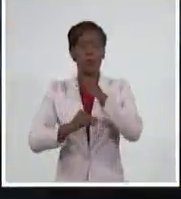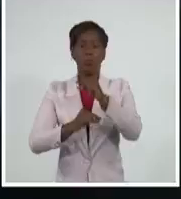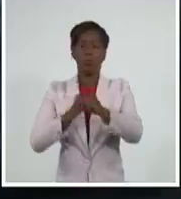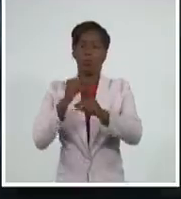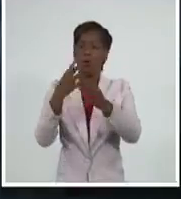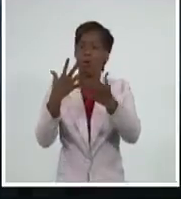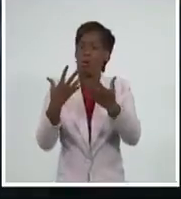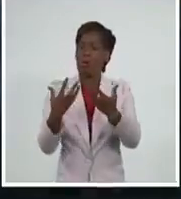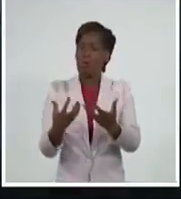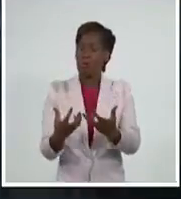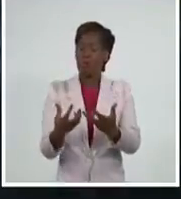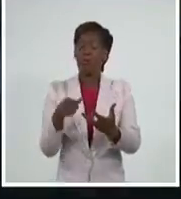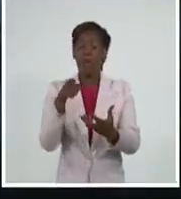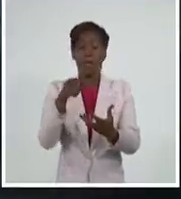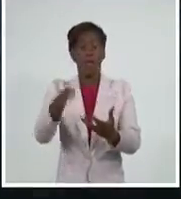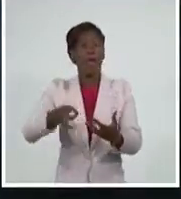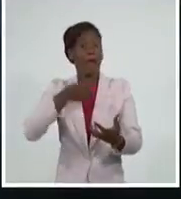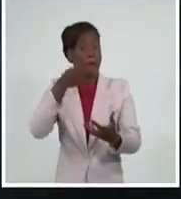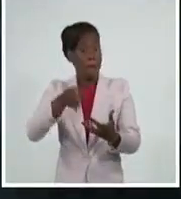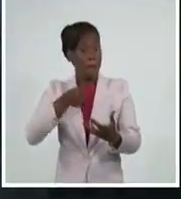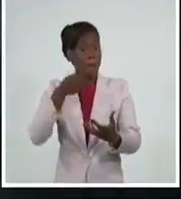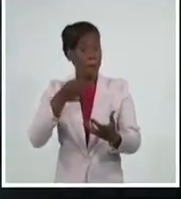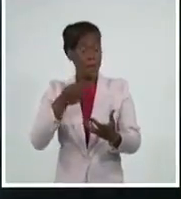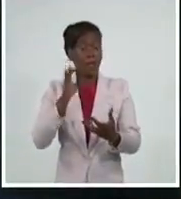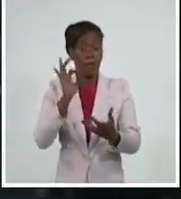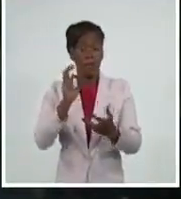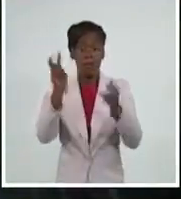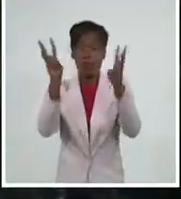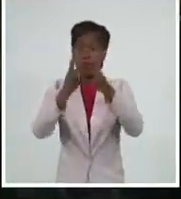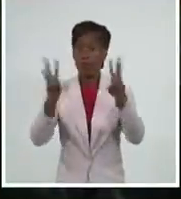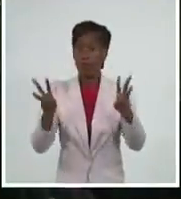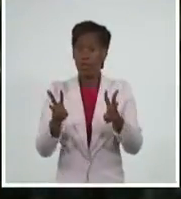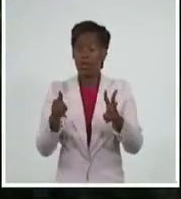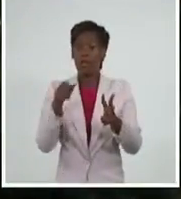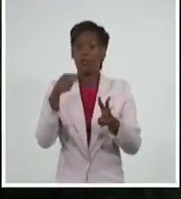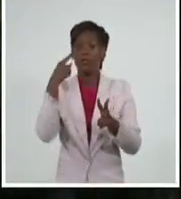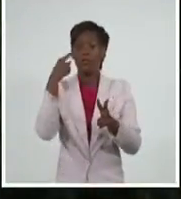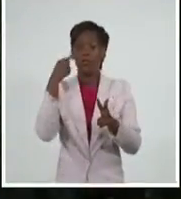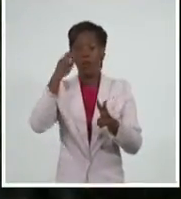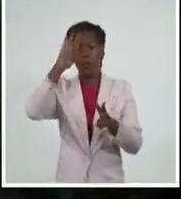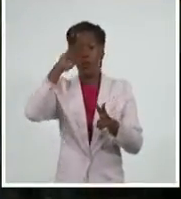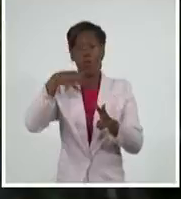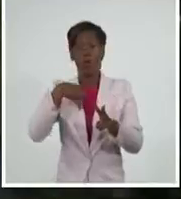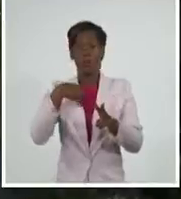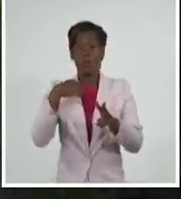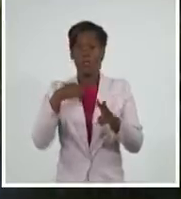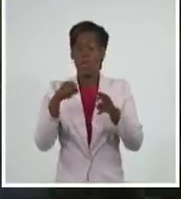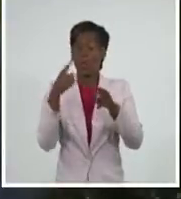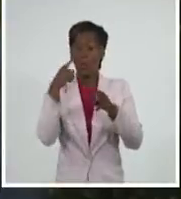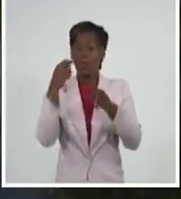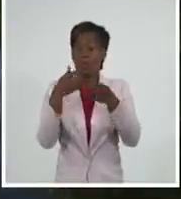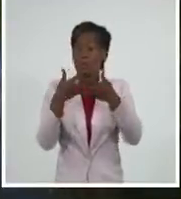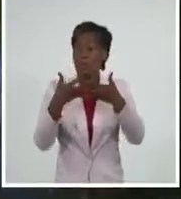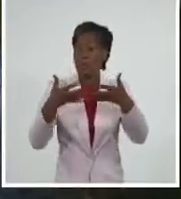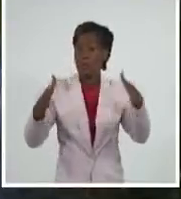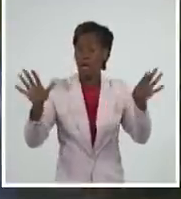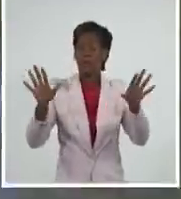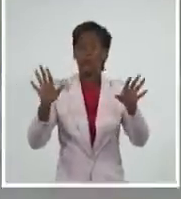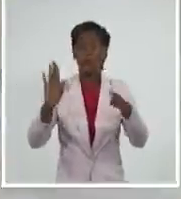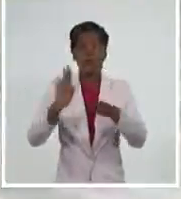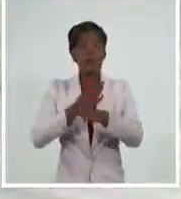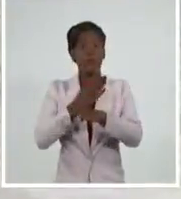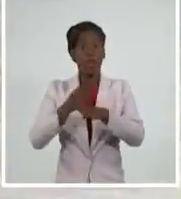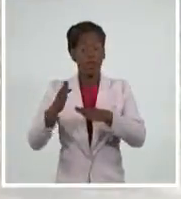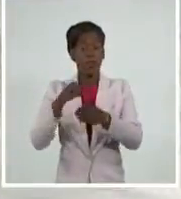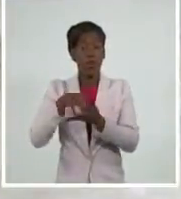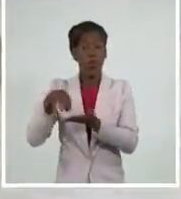y menciona a Cuba con manglares que cubren gran parte de sus costas, junto a Haití, Puerto Rico y República Dominicana,